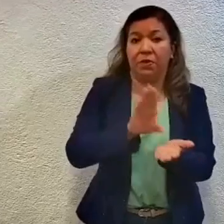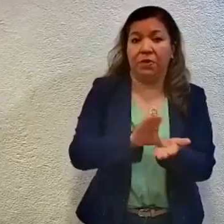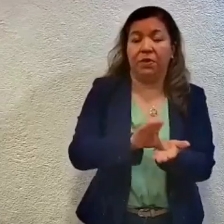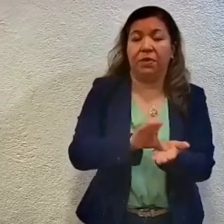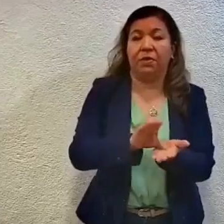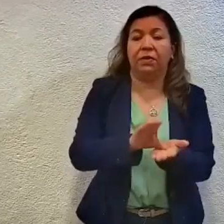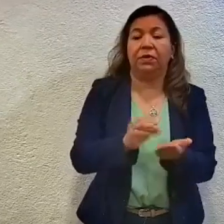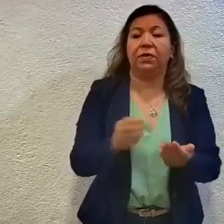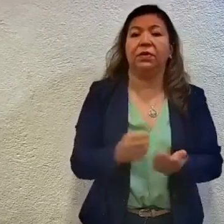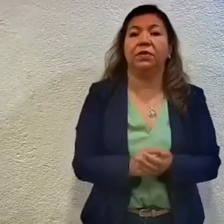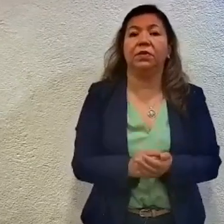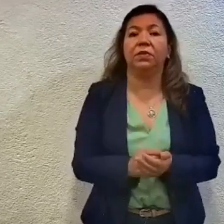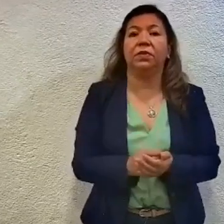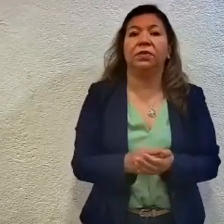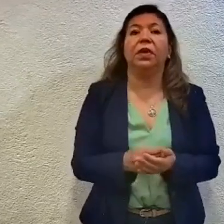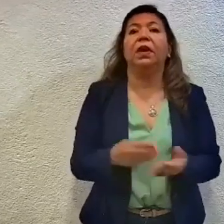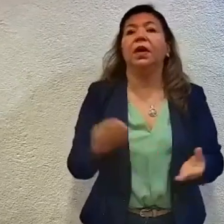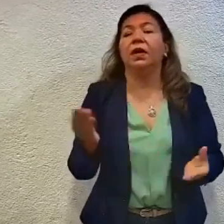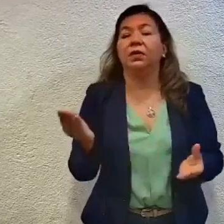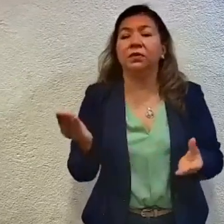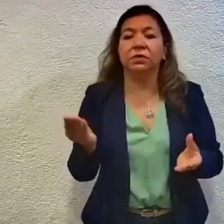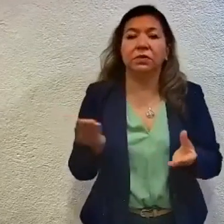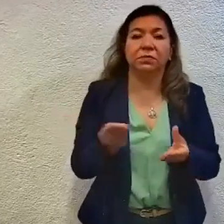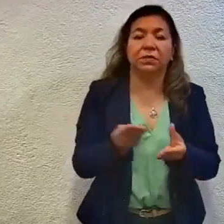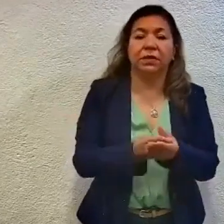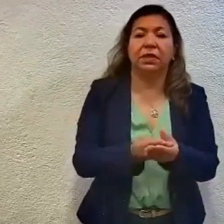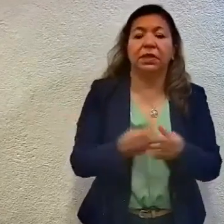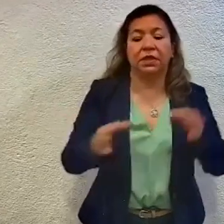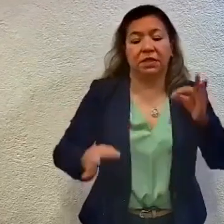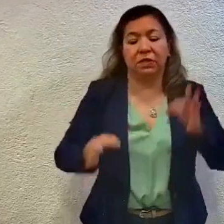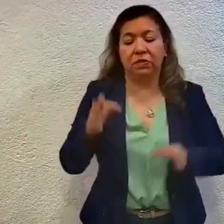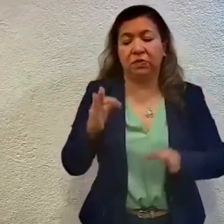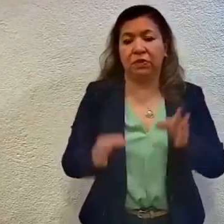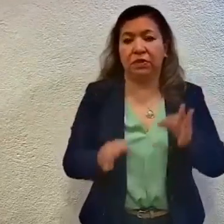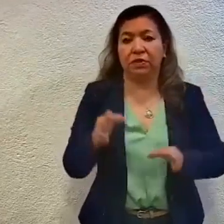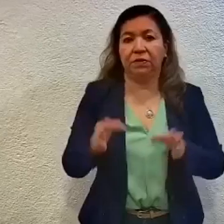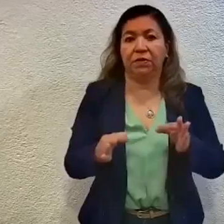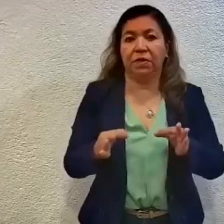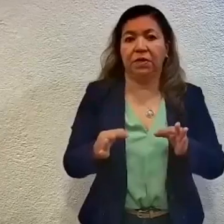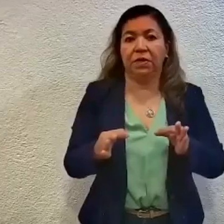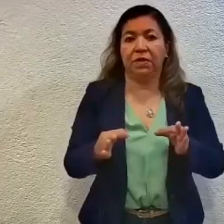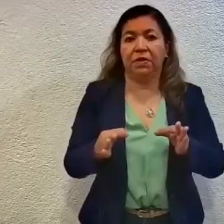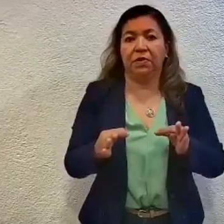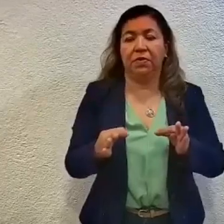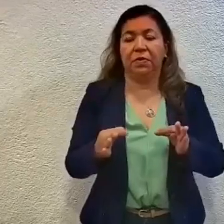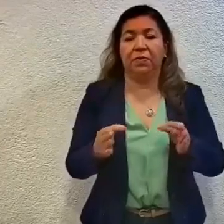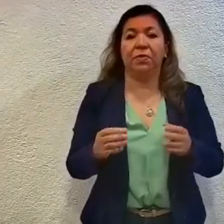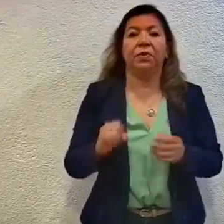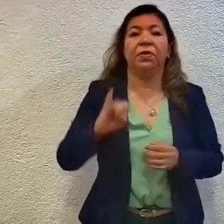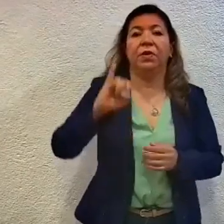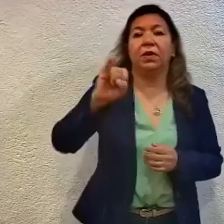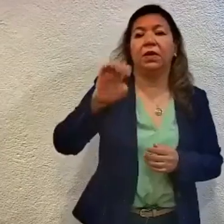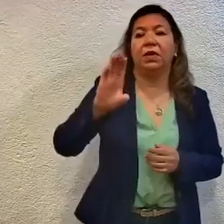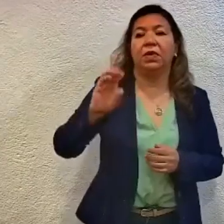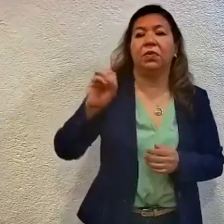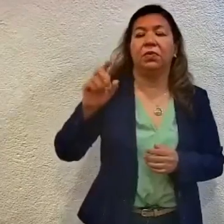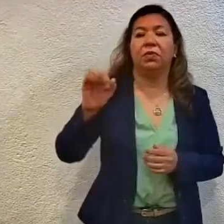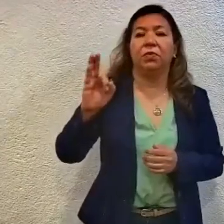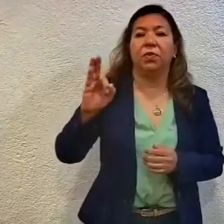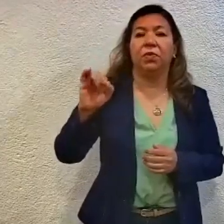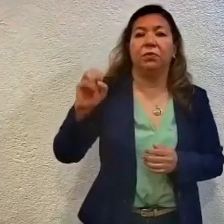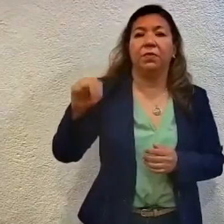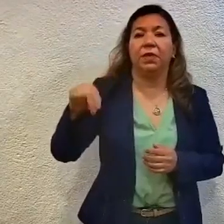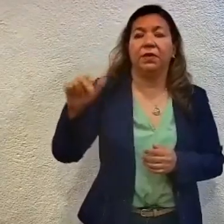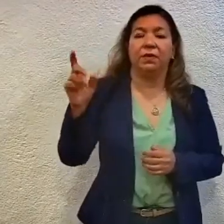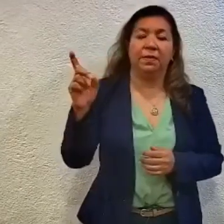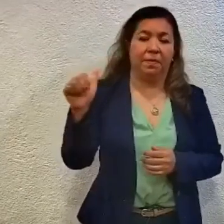resolución relativo a los expedientes del juicio electoral, juicio de inconformidad 15 del 2024 y el juicio